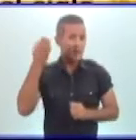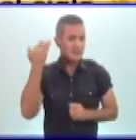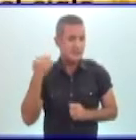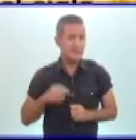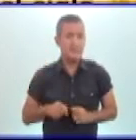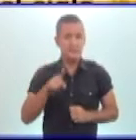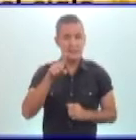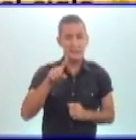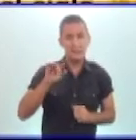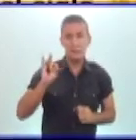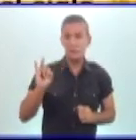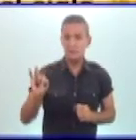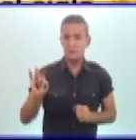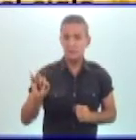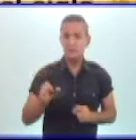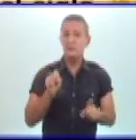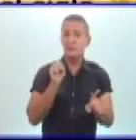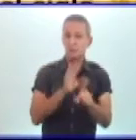del siglo XX.